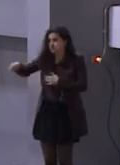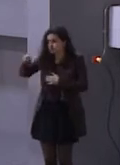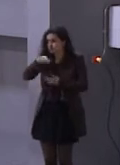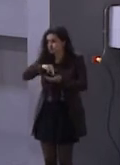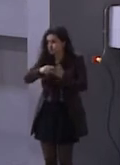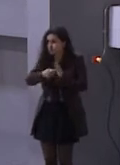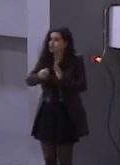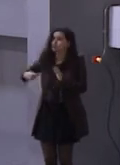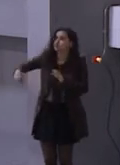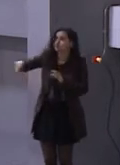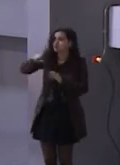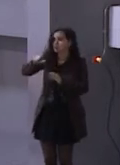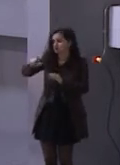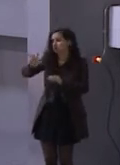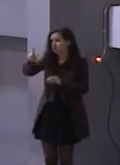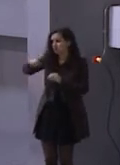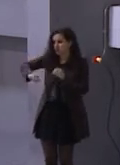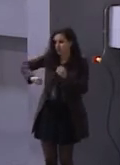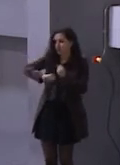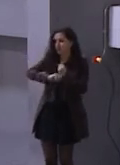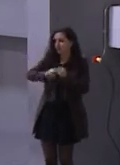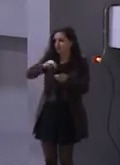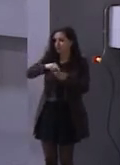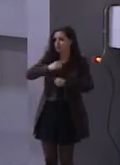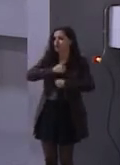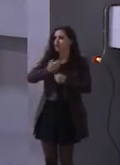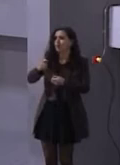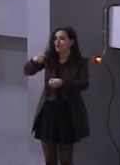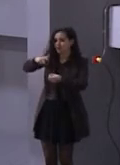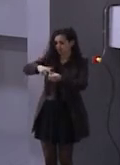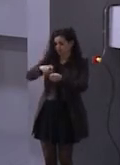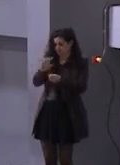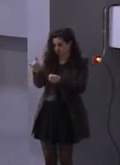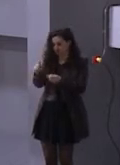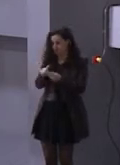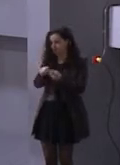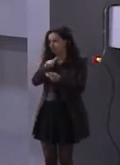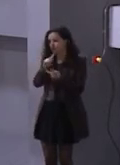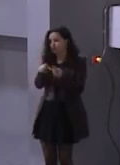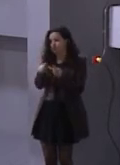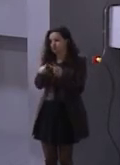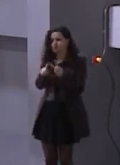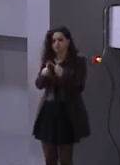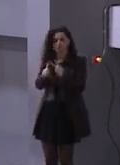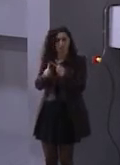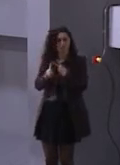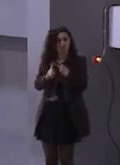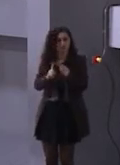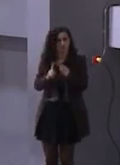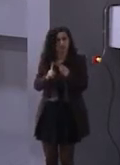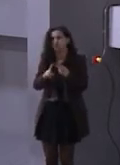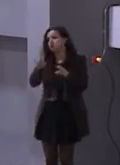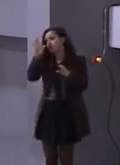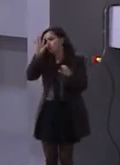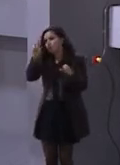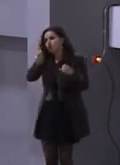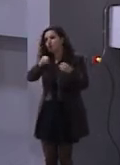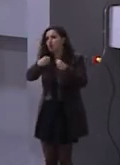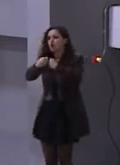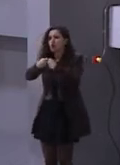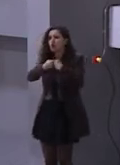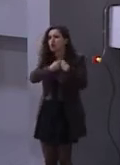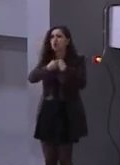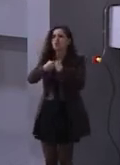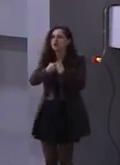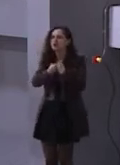ustedes contribuyen a esos recursos propios con la matrícula. Otra fuente de los recursos propios es los convenios interadministrativos que firmamos